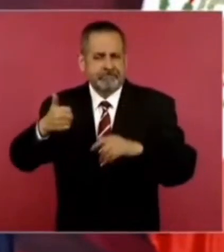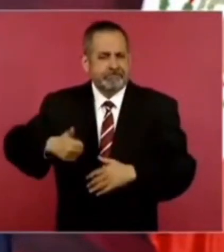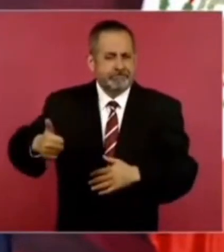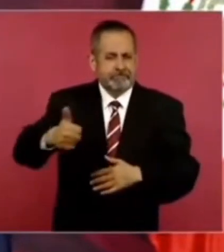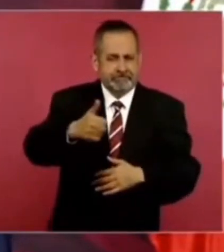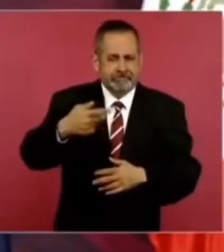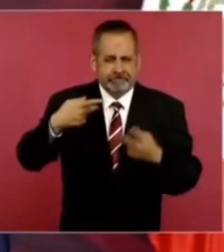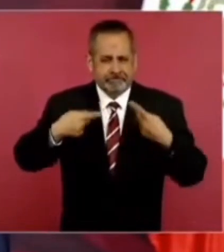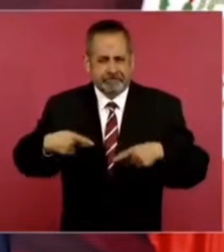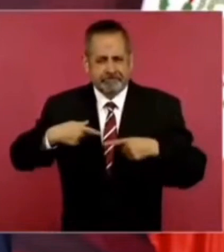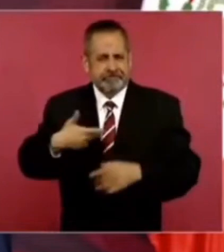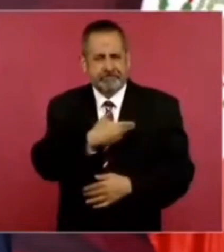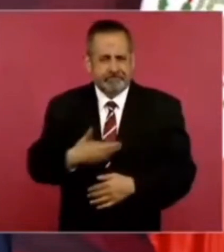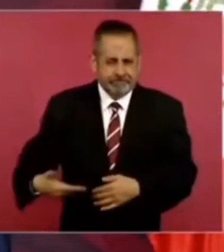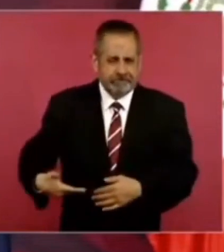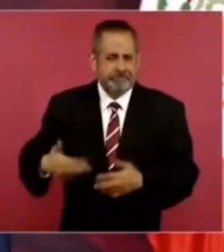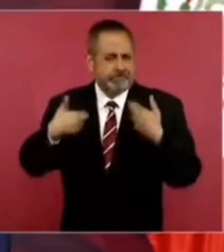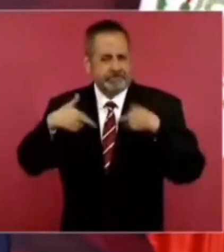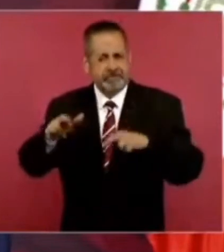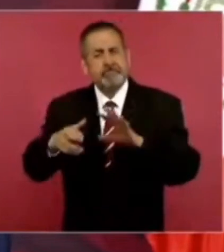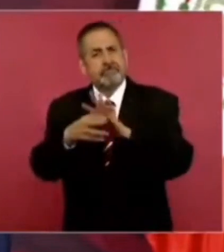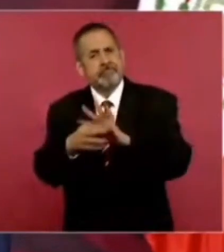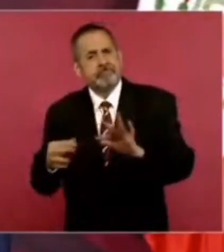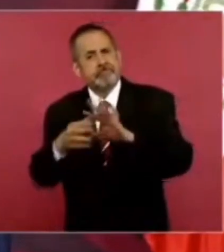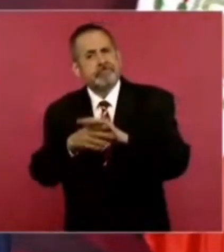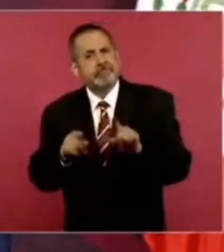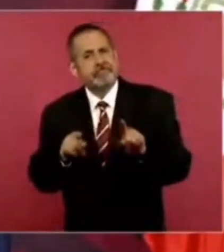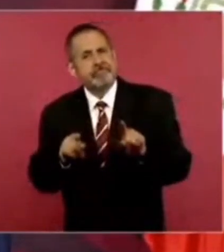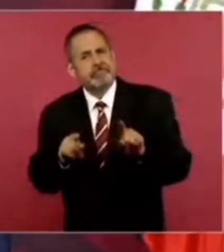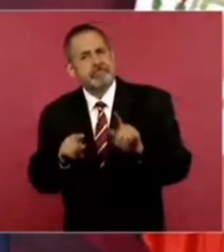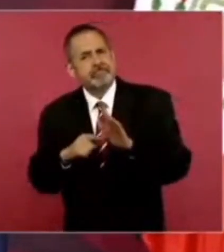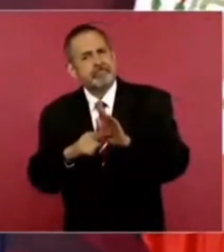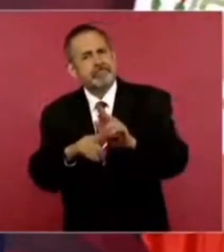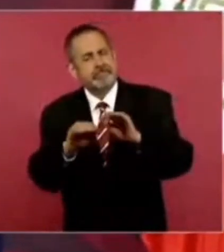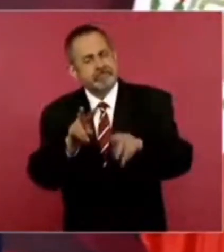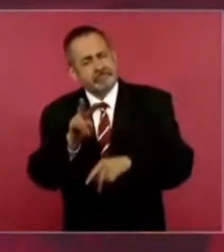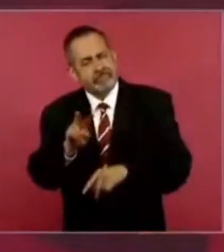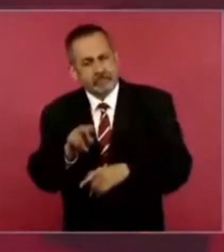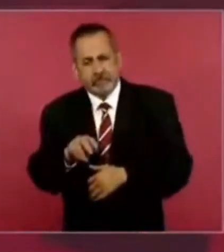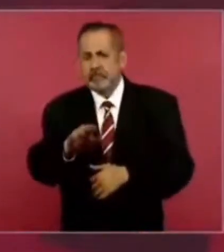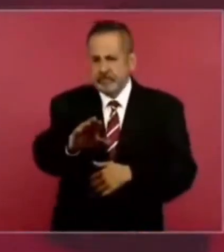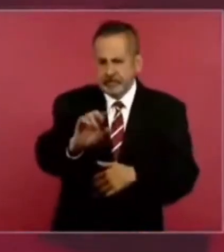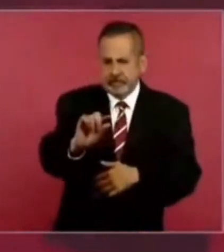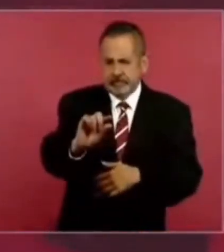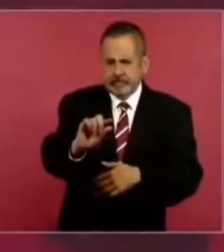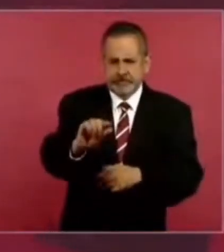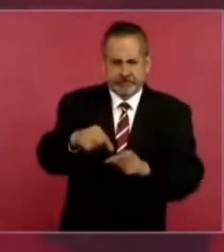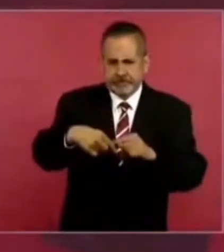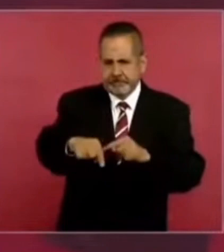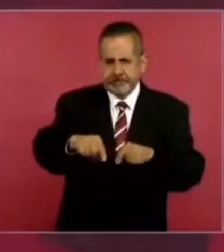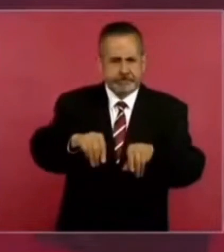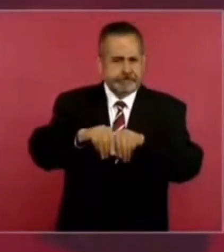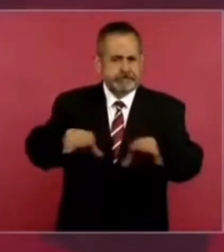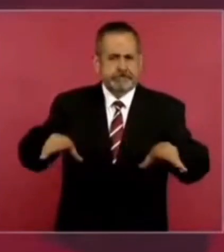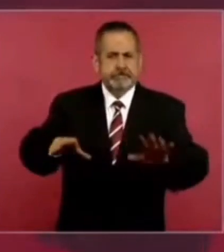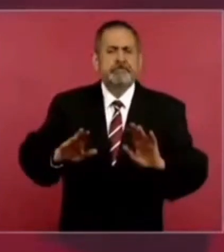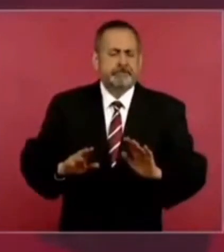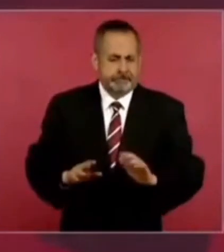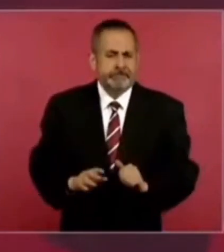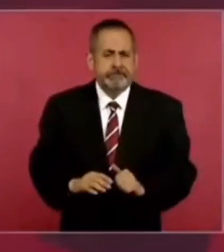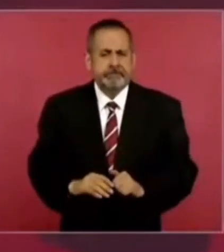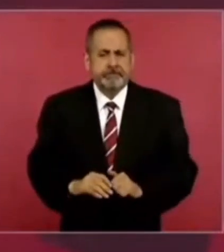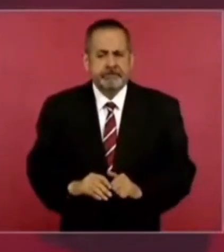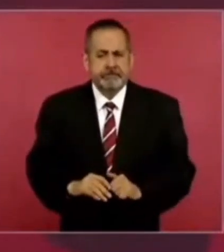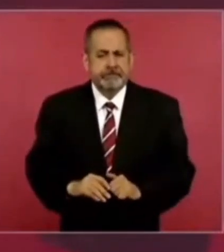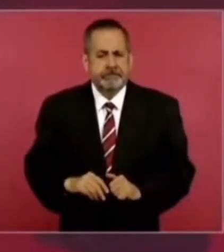Sí, estamos ya por dar a conocer